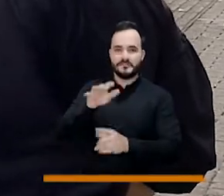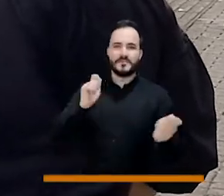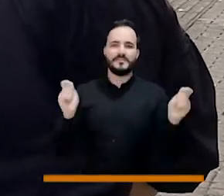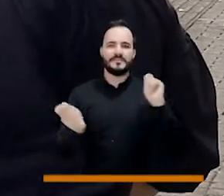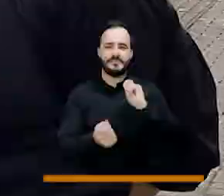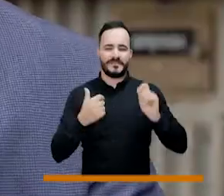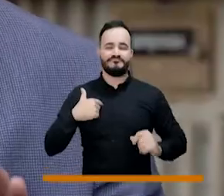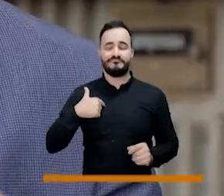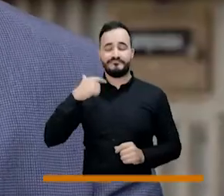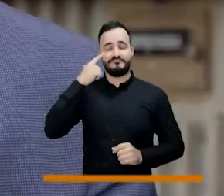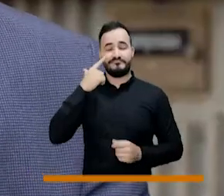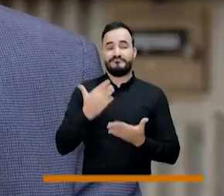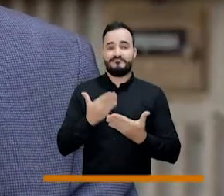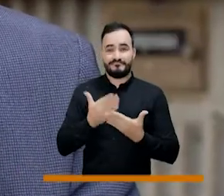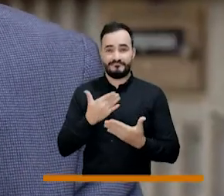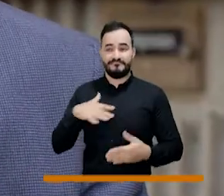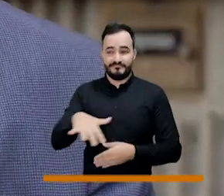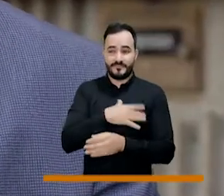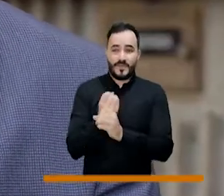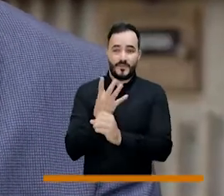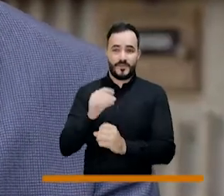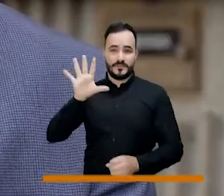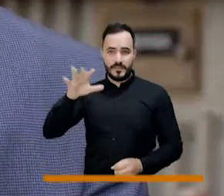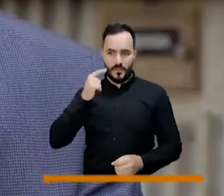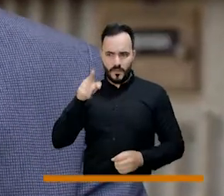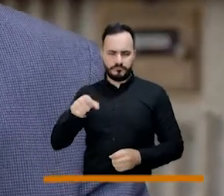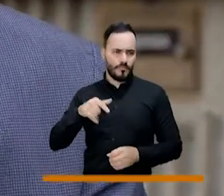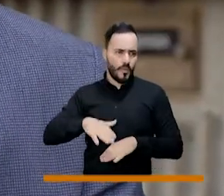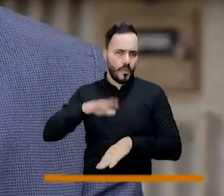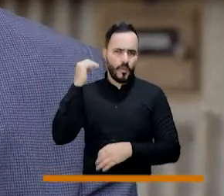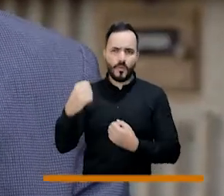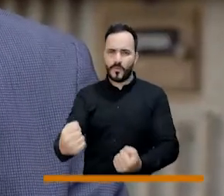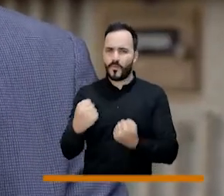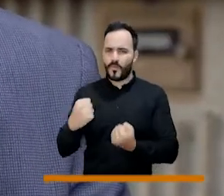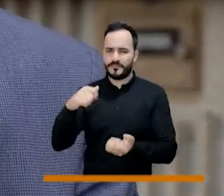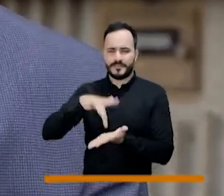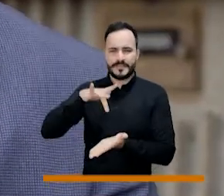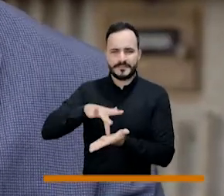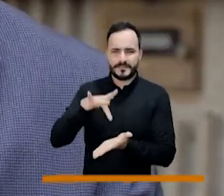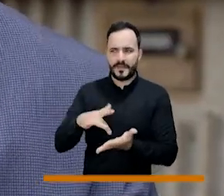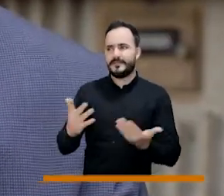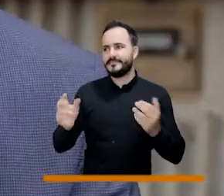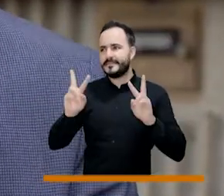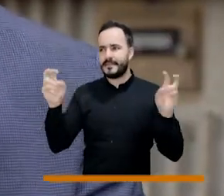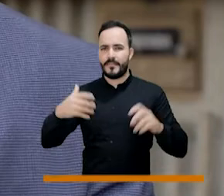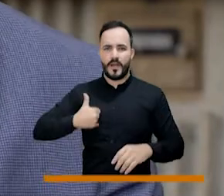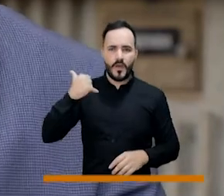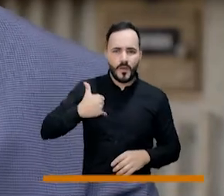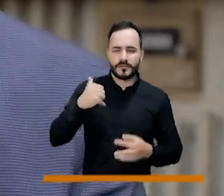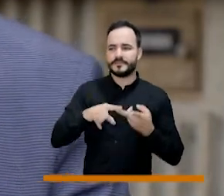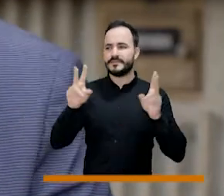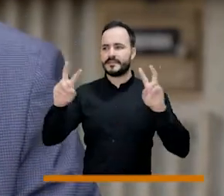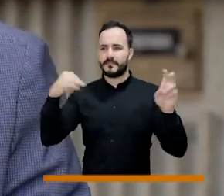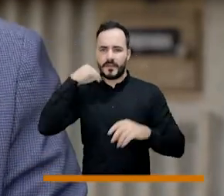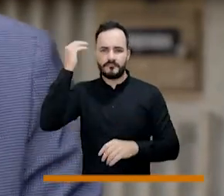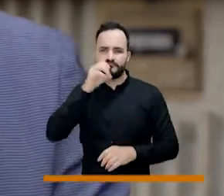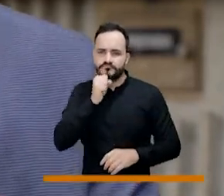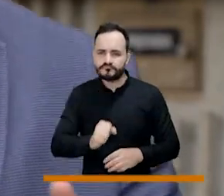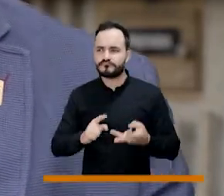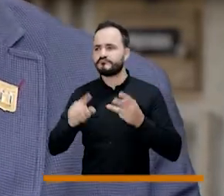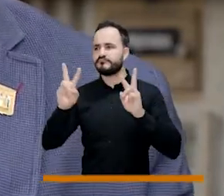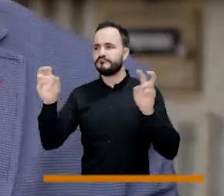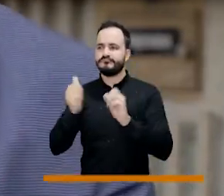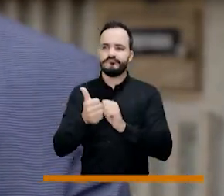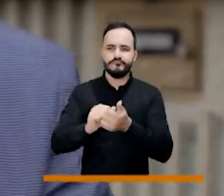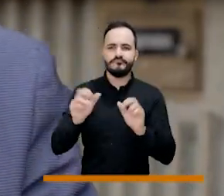Y así hemos logrado en esta comuna 5, una comuna que tiene mucha participación, tener procesos juveniles, procesos con el adulto mayor, desde